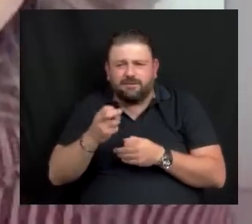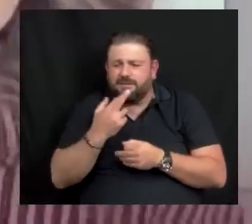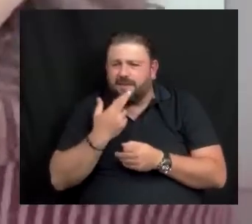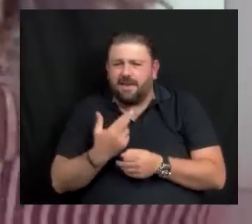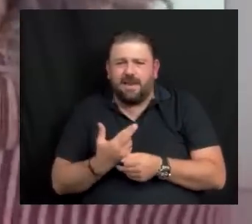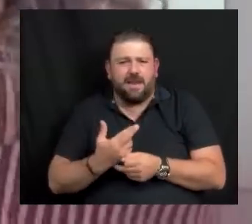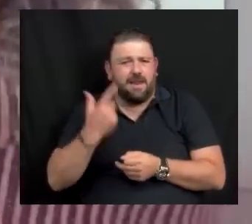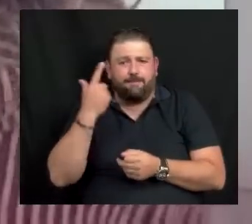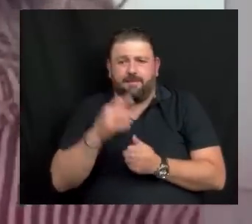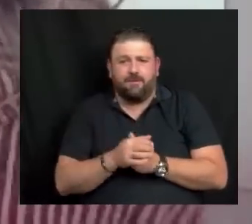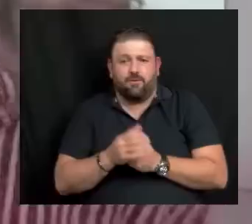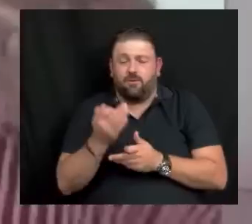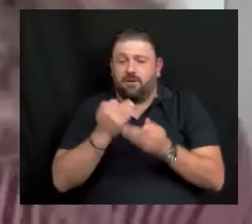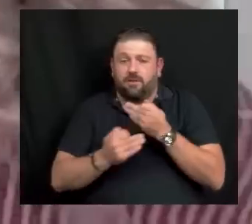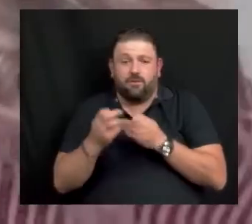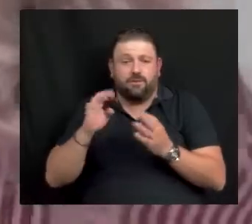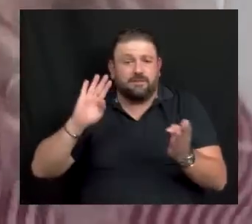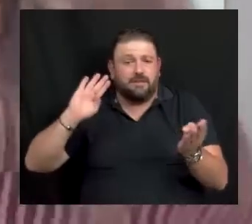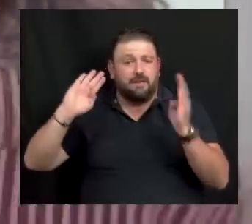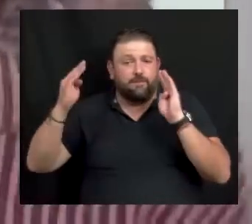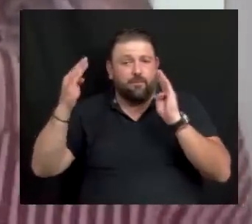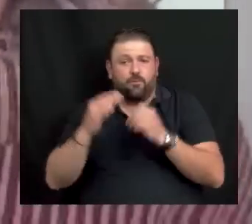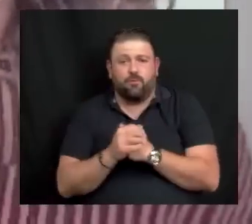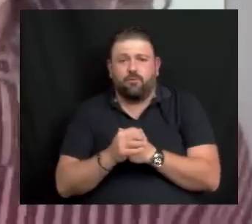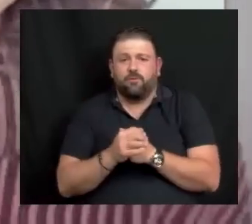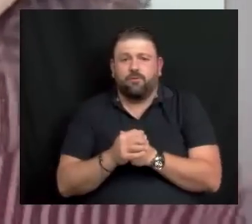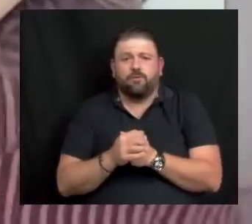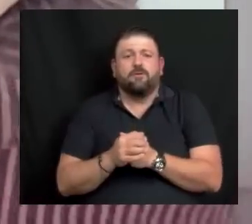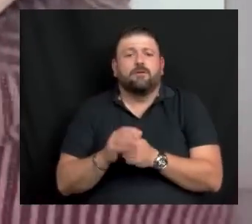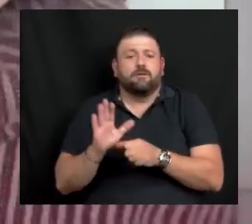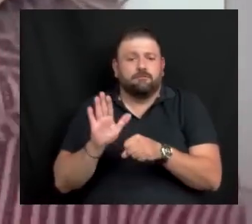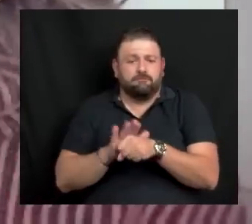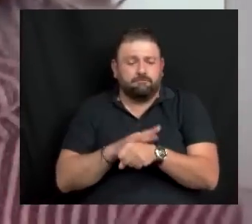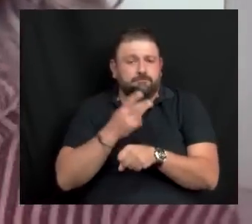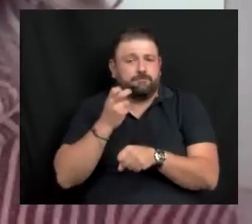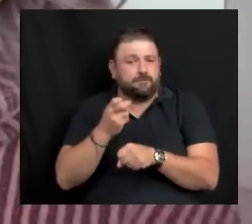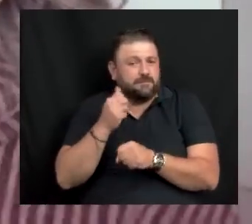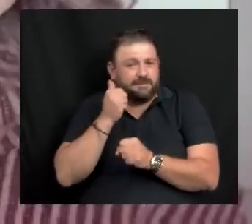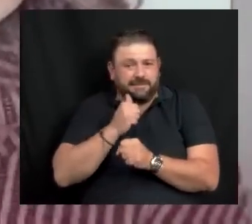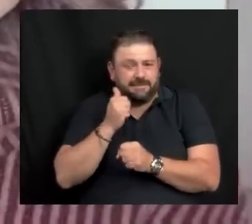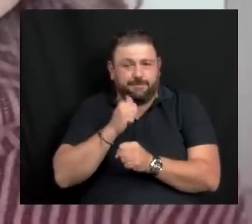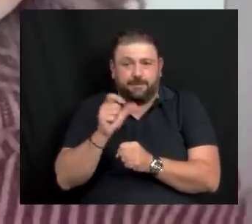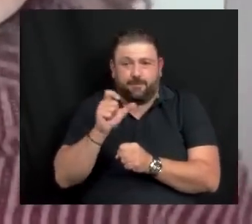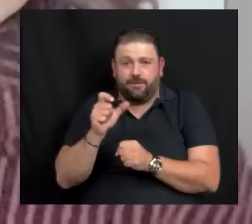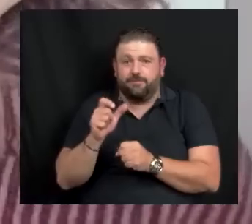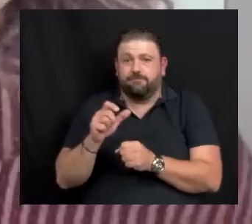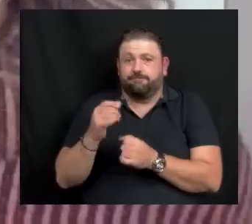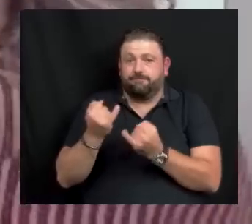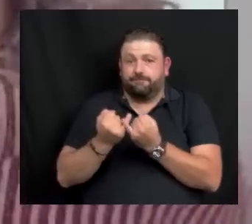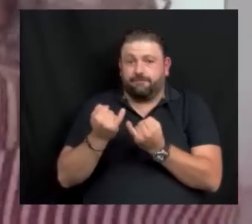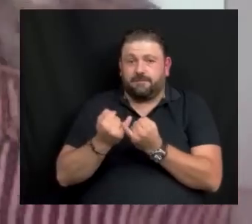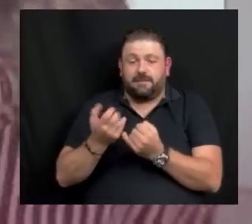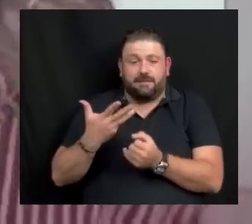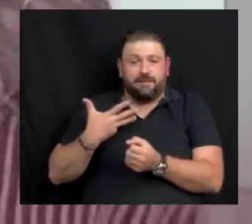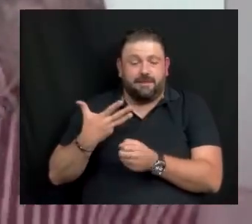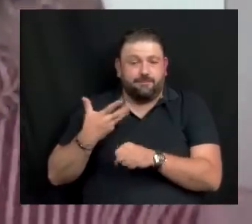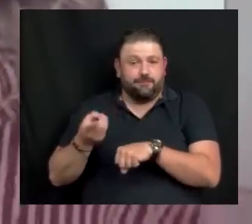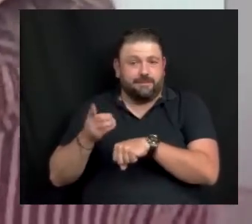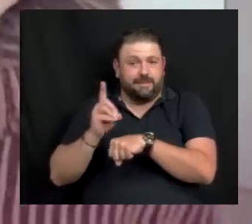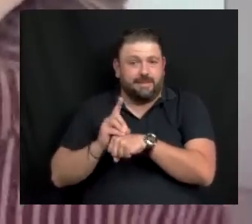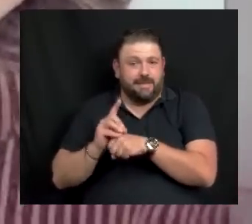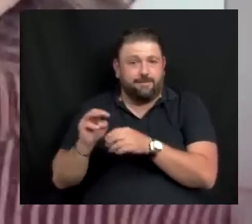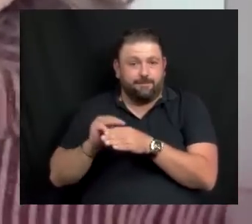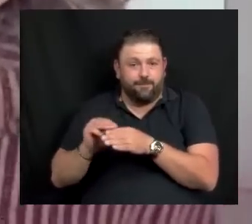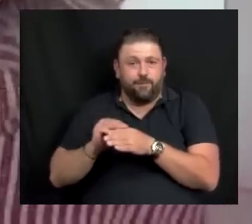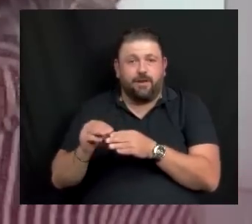existe en el mundo. Sí, porque mayo y junio, donde tengamos, entre mayo y junio que tengamos Mundo Morado, digo, Día Morado, sí, Mundo